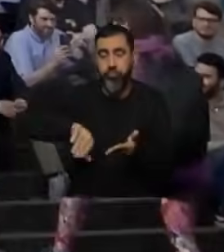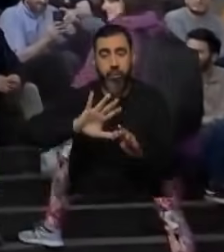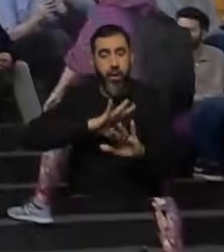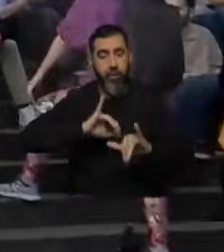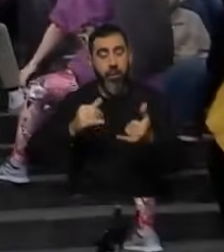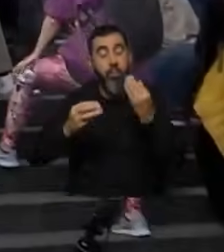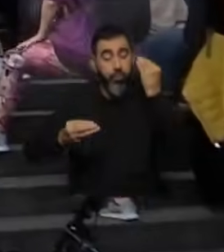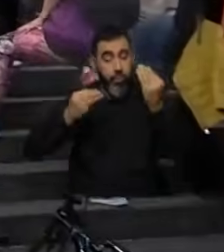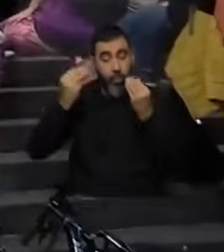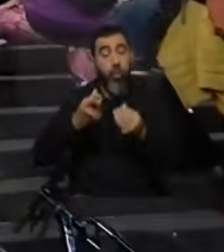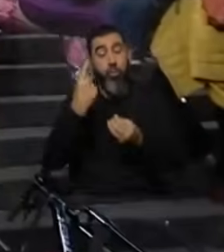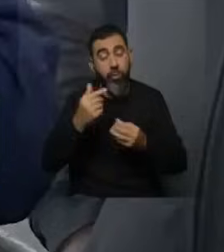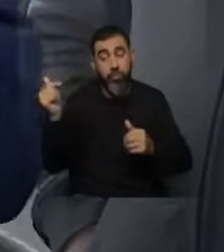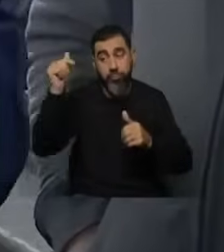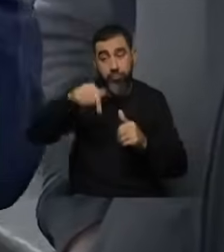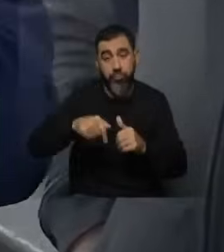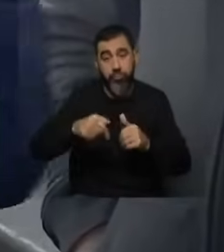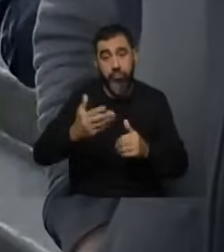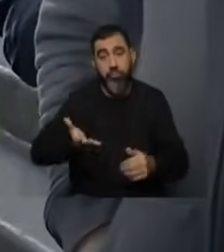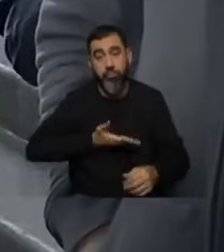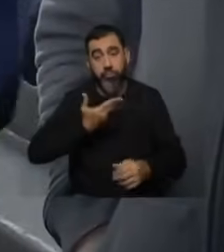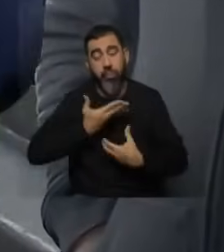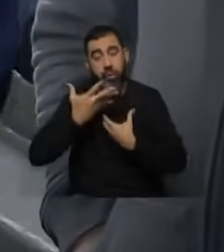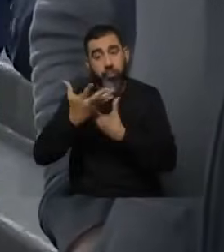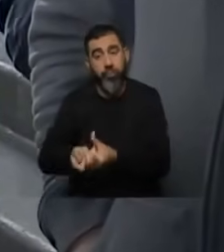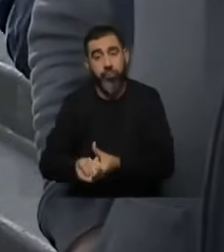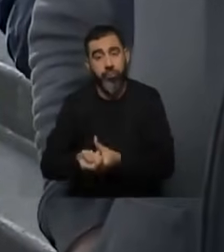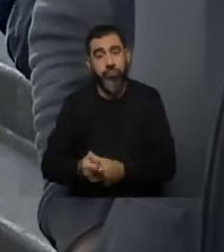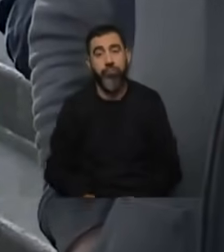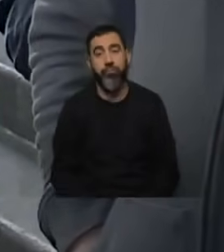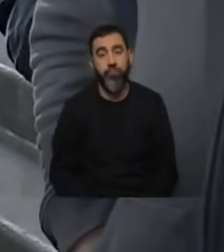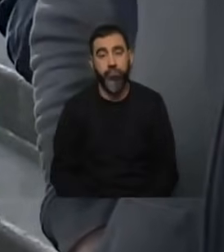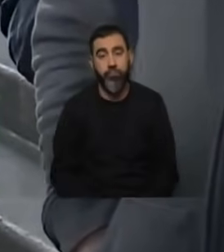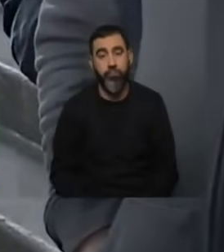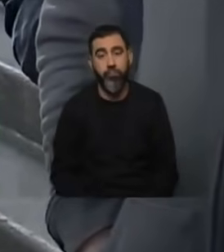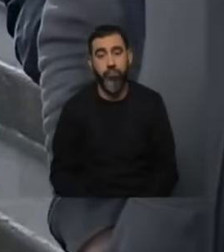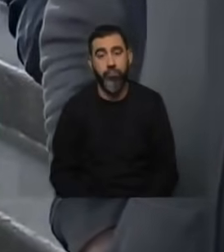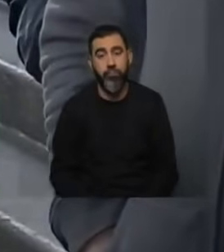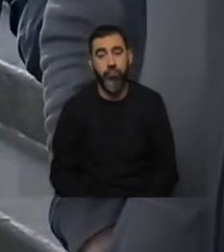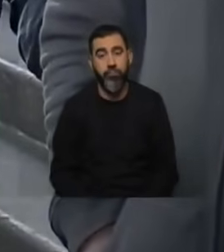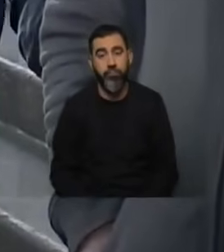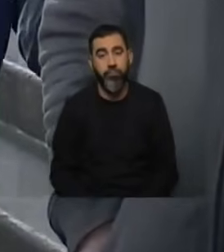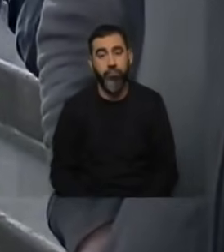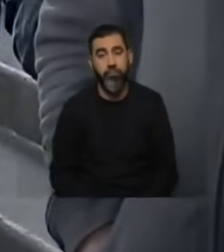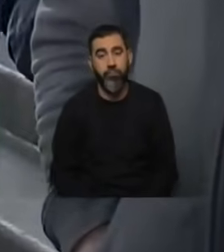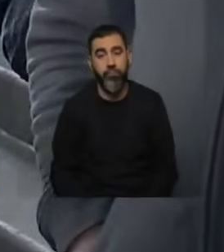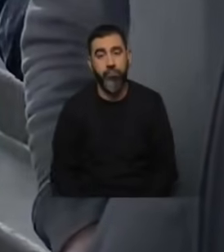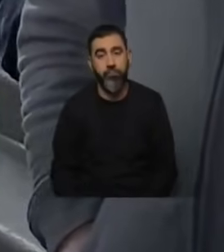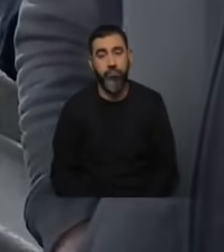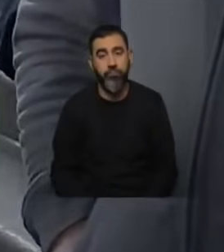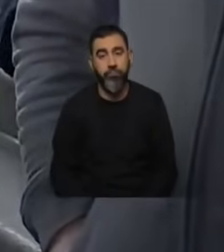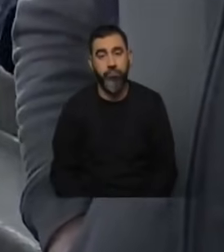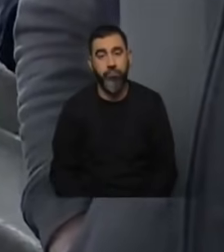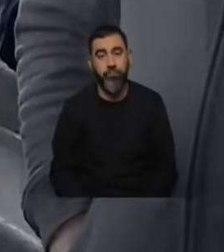estamos muy ocupados por eso nosotros vinimos acá a apoyar a aprovechar este movimiento y a decir que no